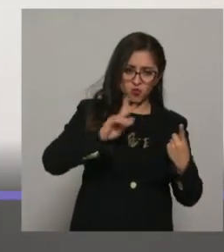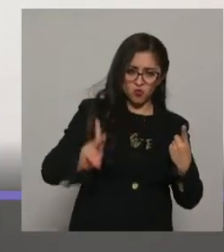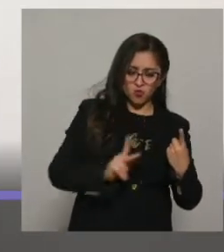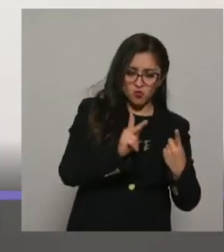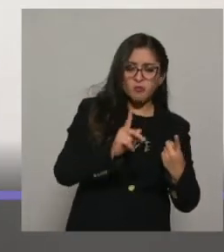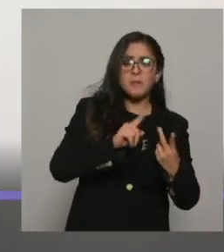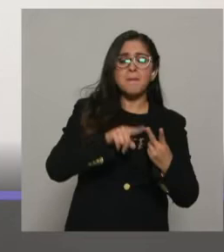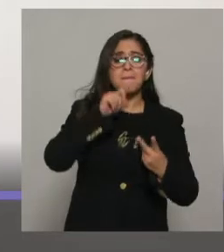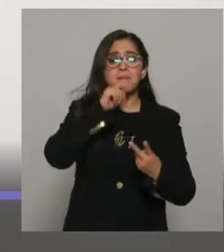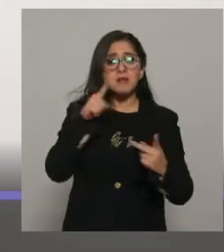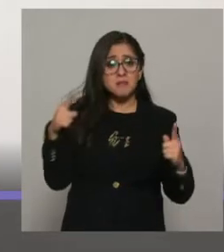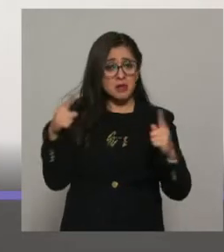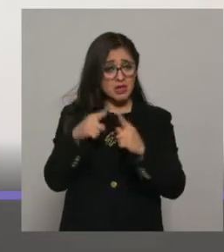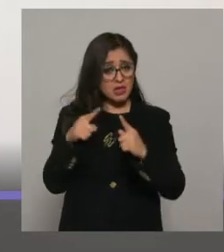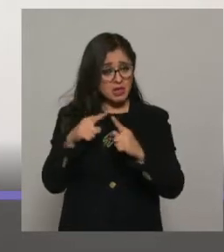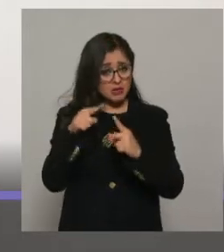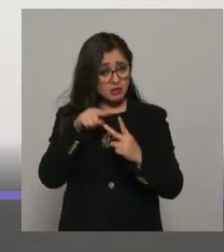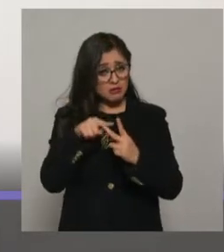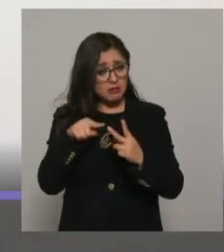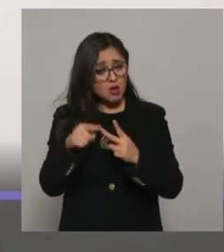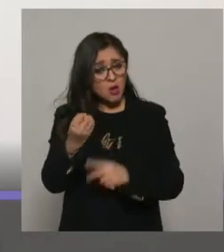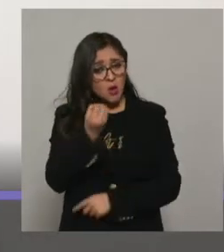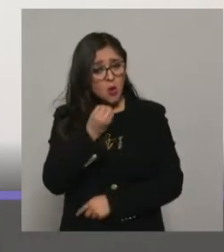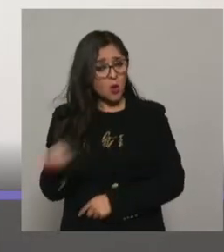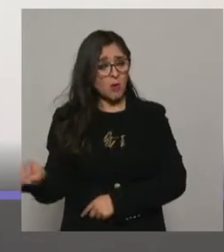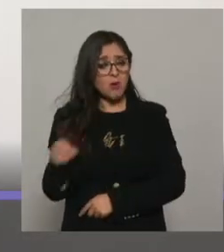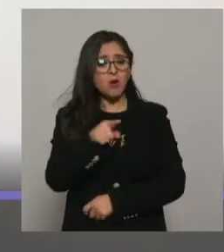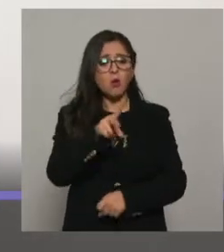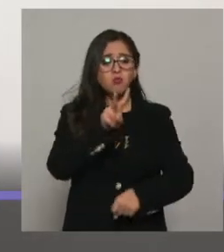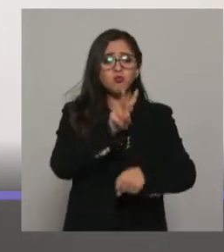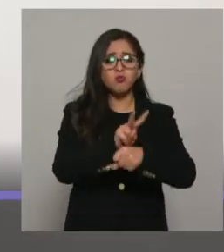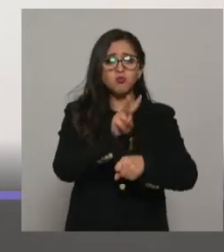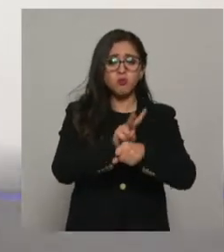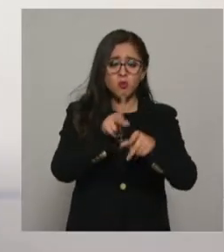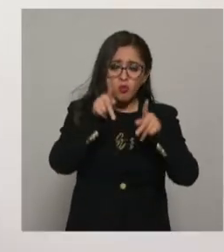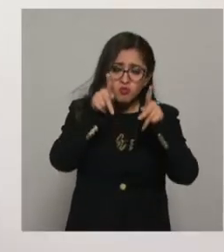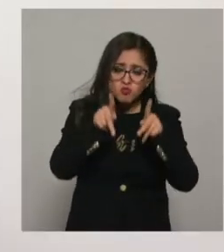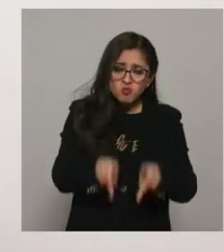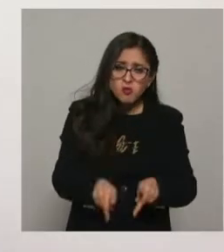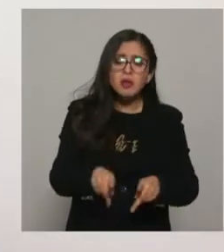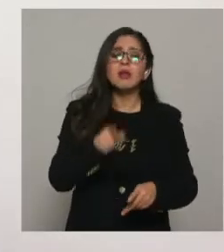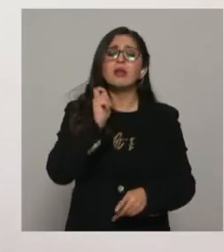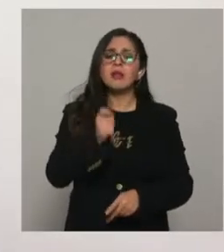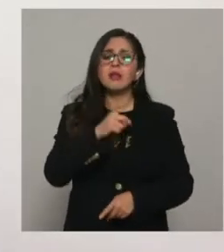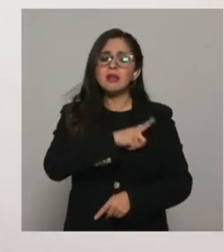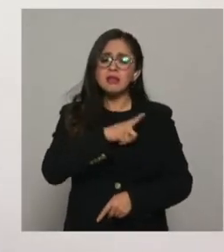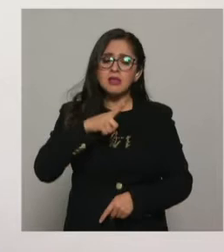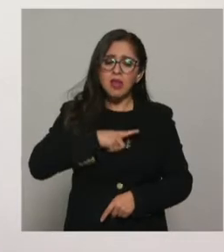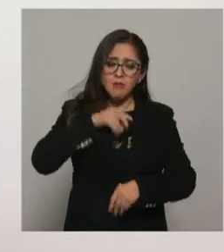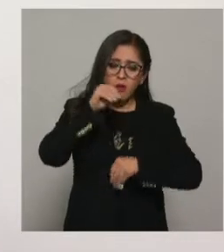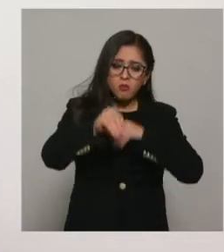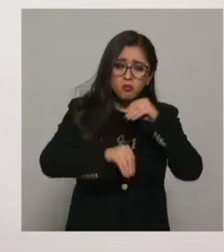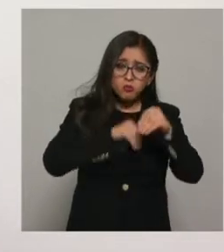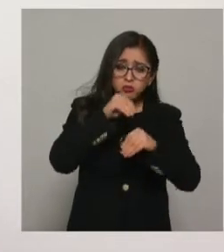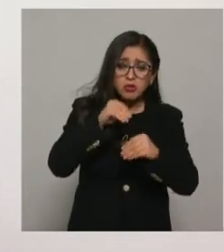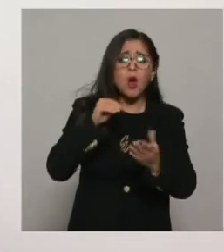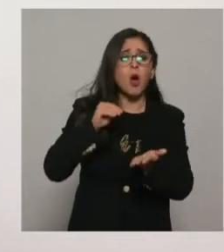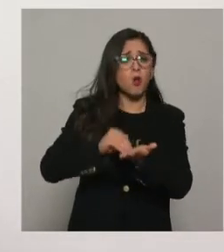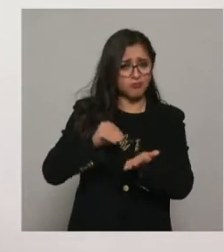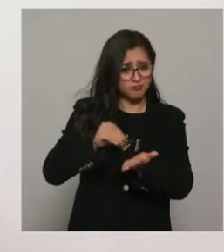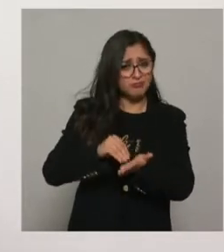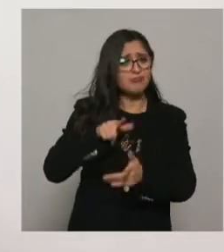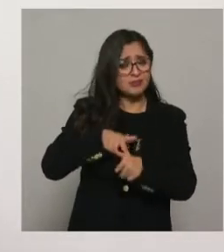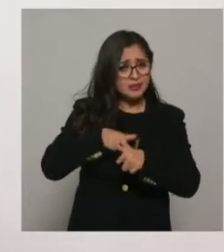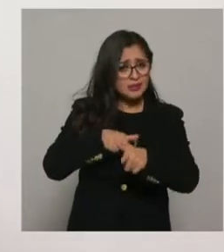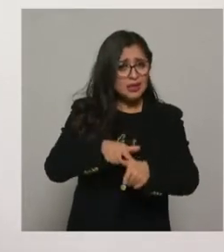cofrades cuidaran las tumbas, se adornaran, y aún todavía se manifiesta. Afortunadamente tenemos en